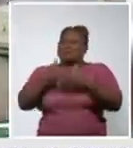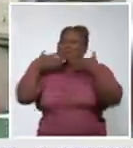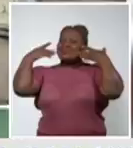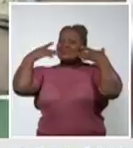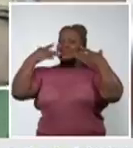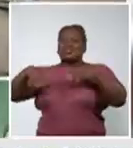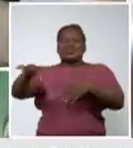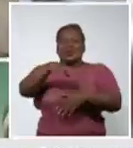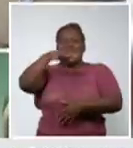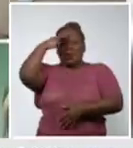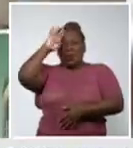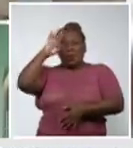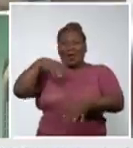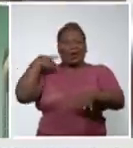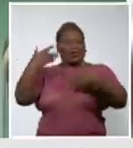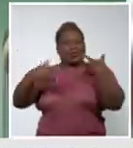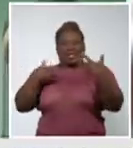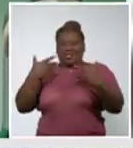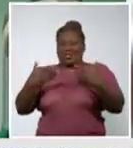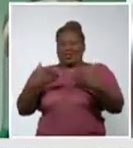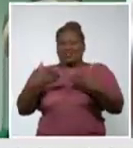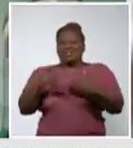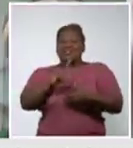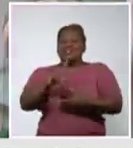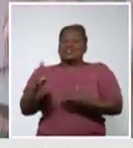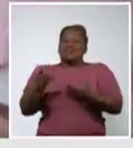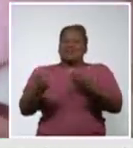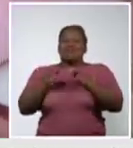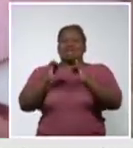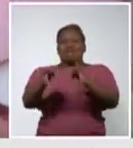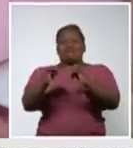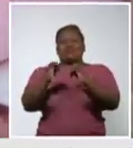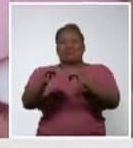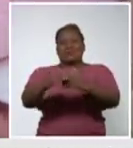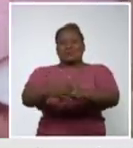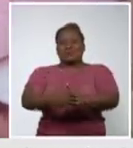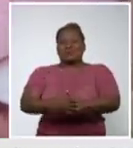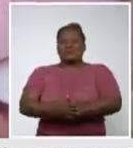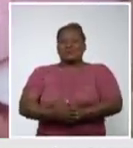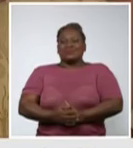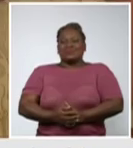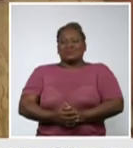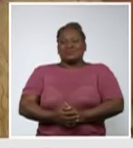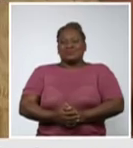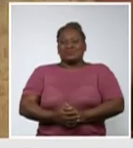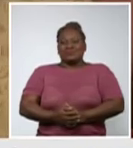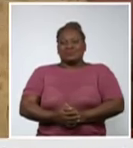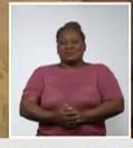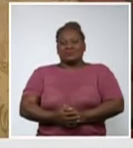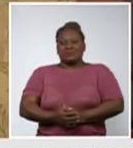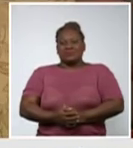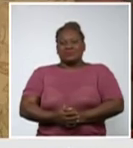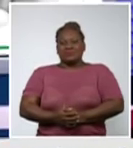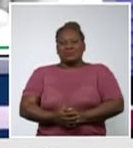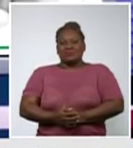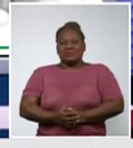país. Desde Cienfuegos, Roxana Martínez y Mayelín del Sol, Sistema Informativo de la Televisión